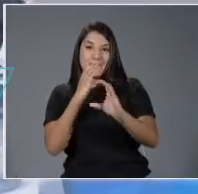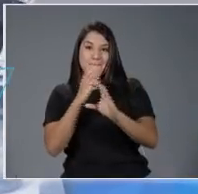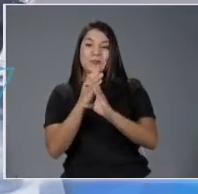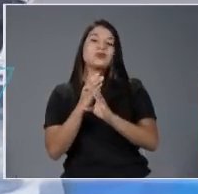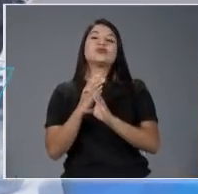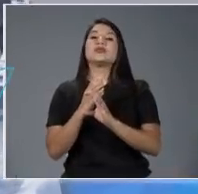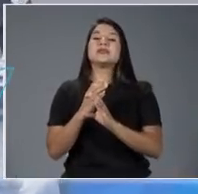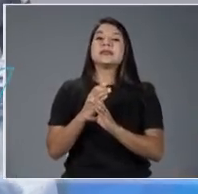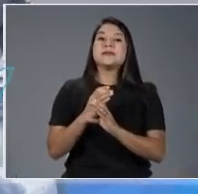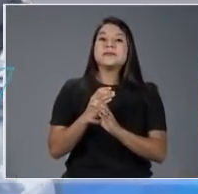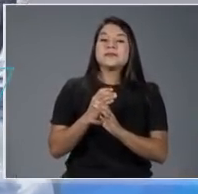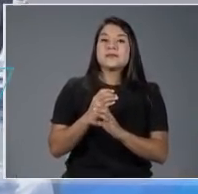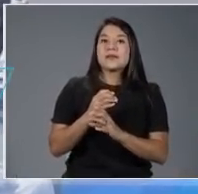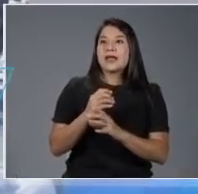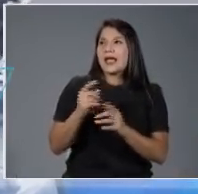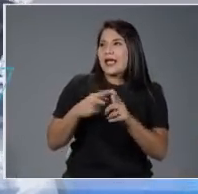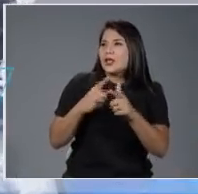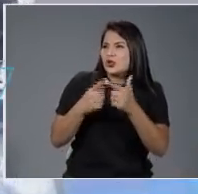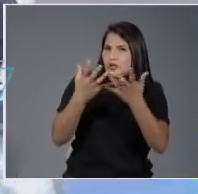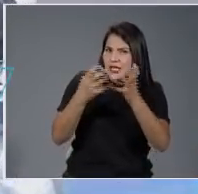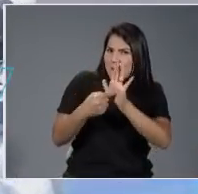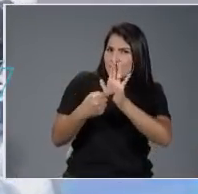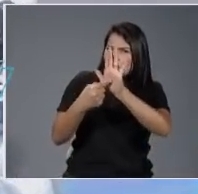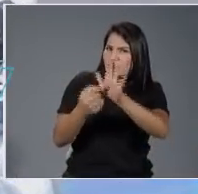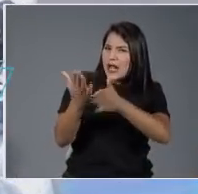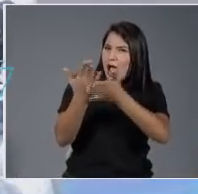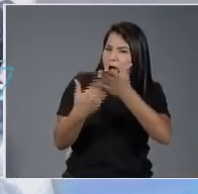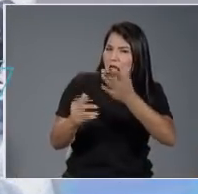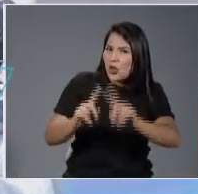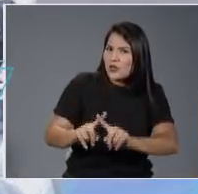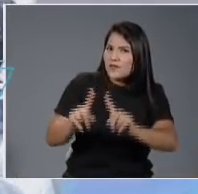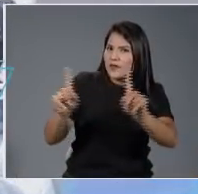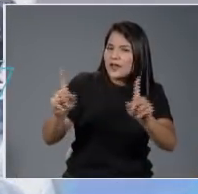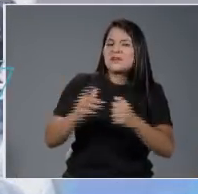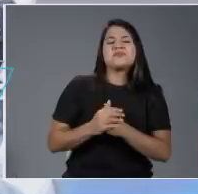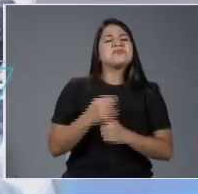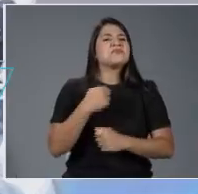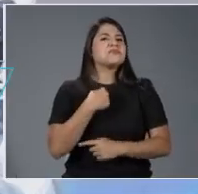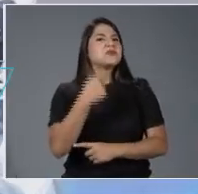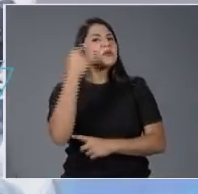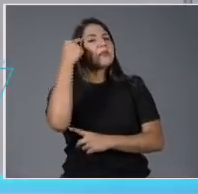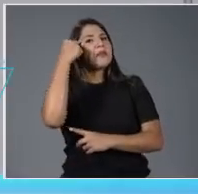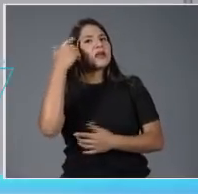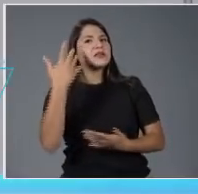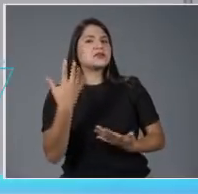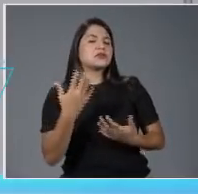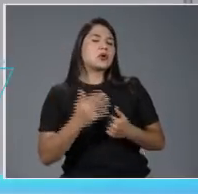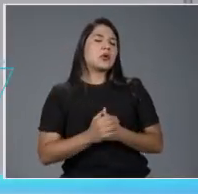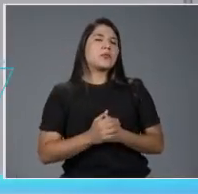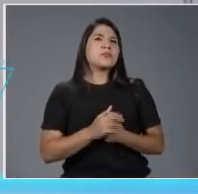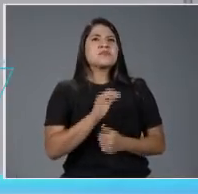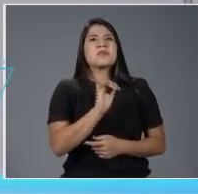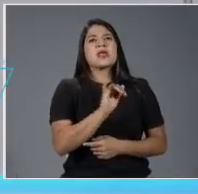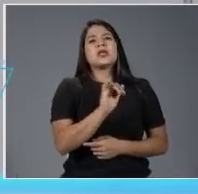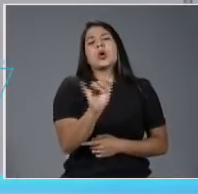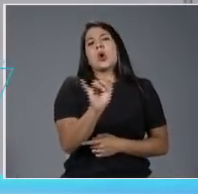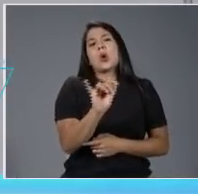visualizar algo diferente en este gobierno. Yo diría que son casi como